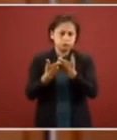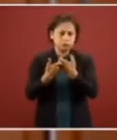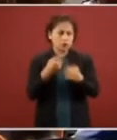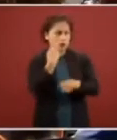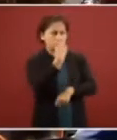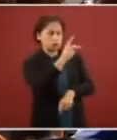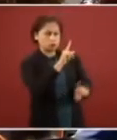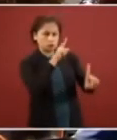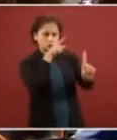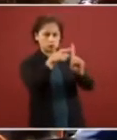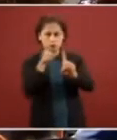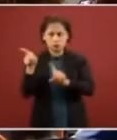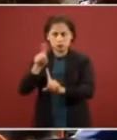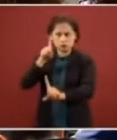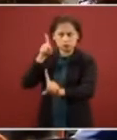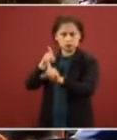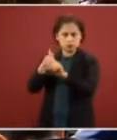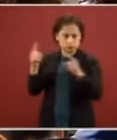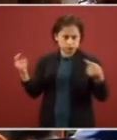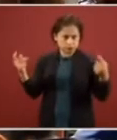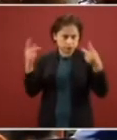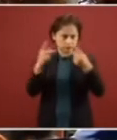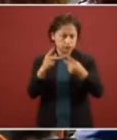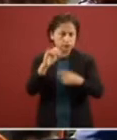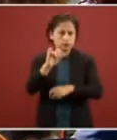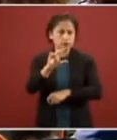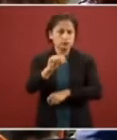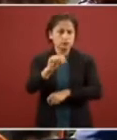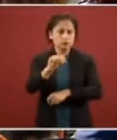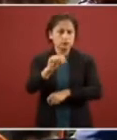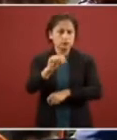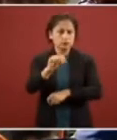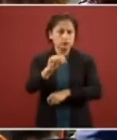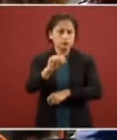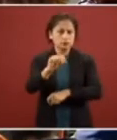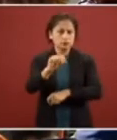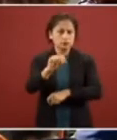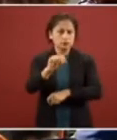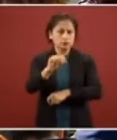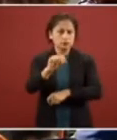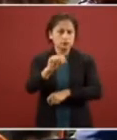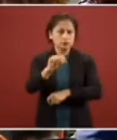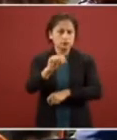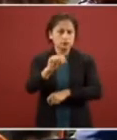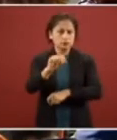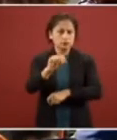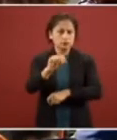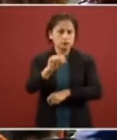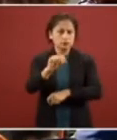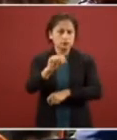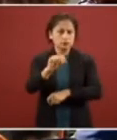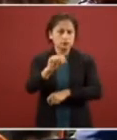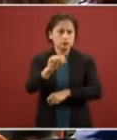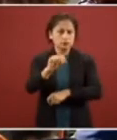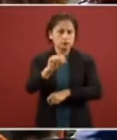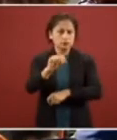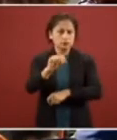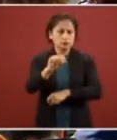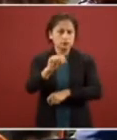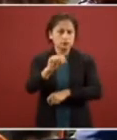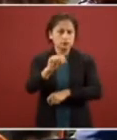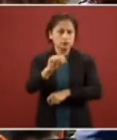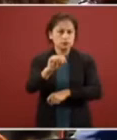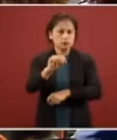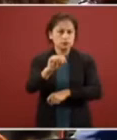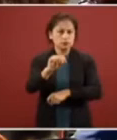están los de la iniciativa privada nacional what about the private national